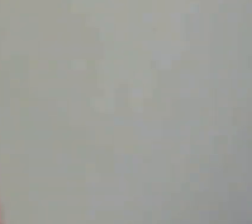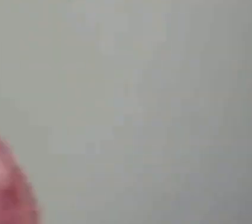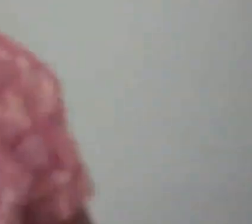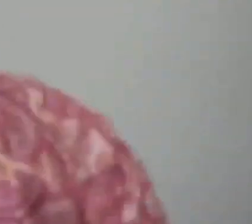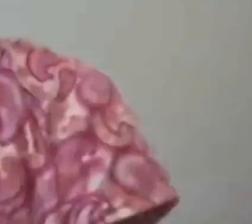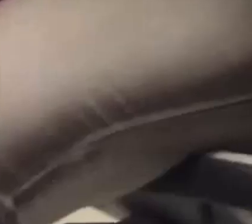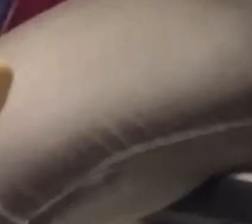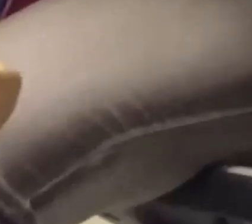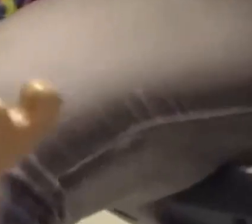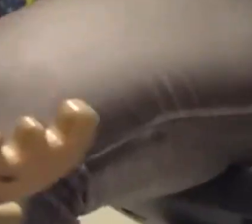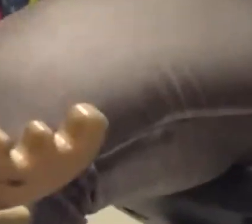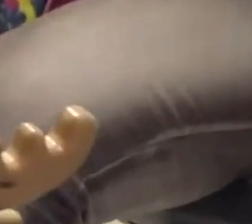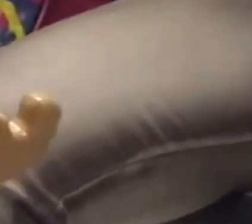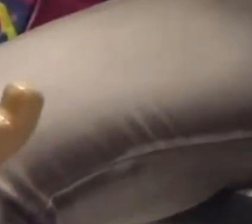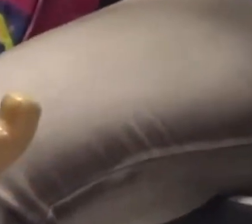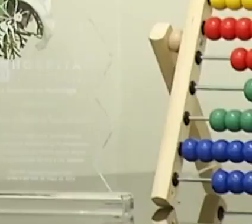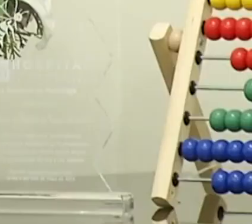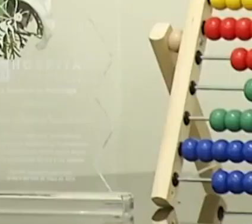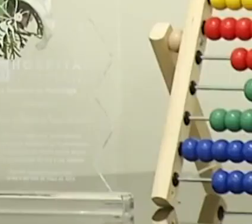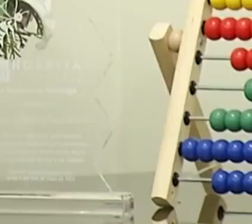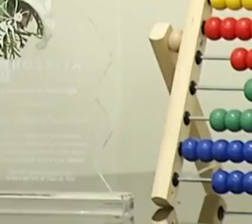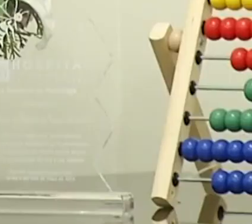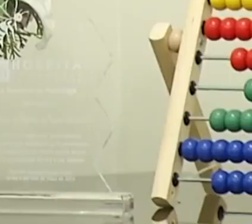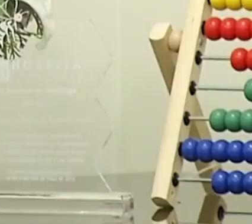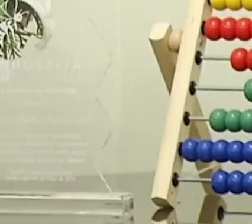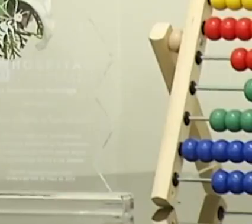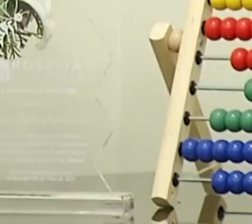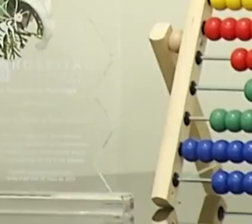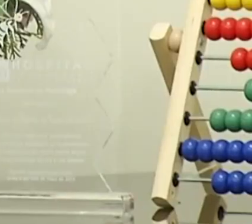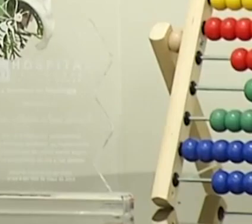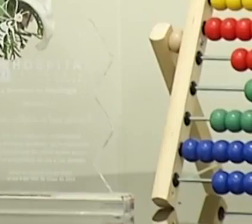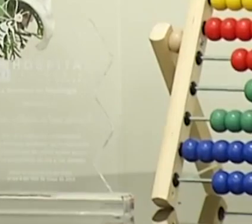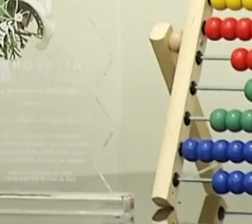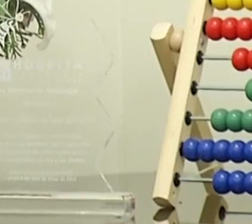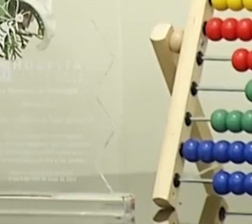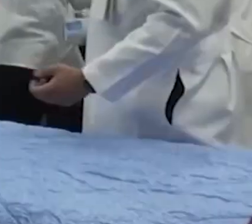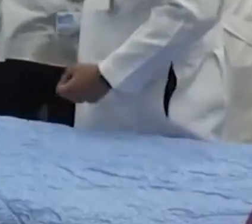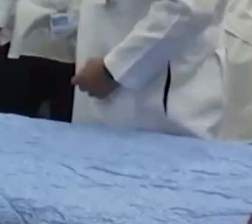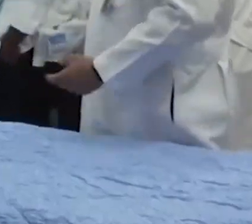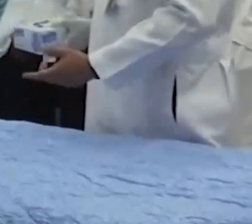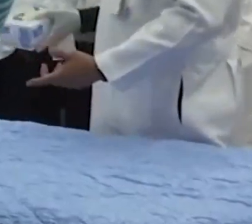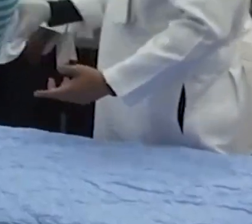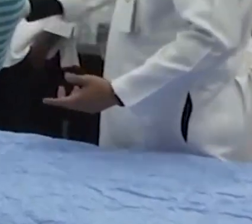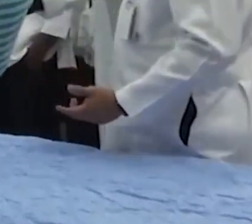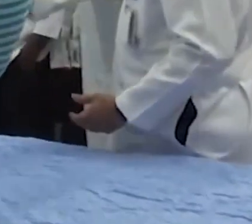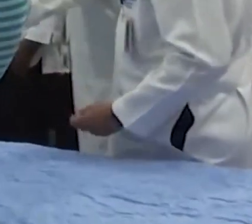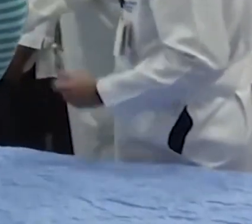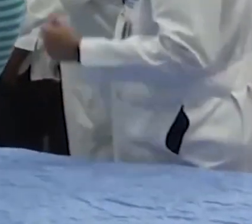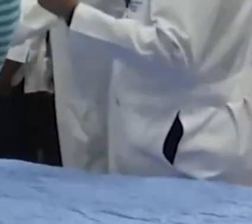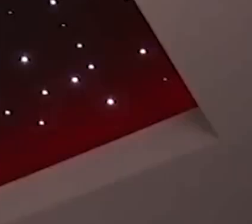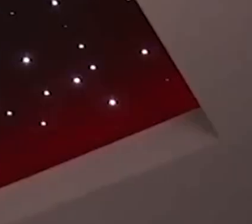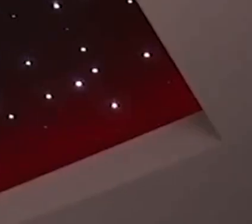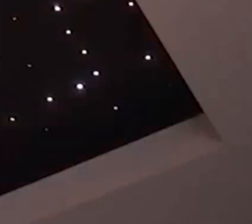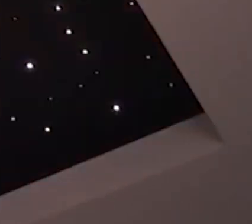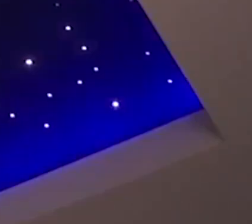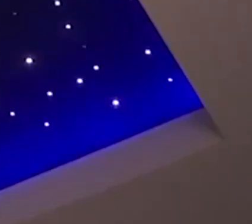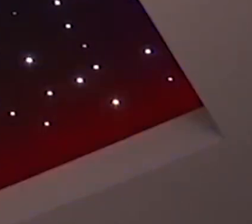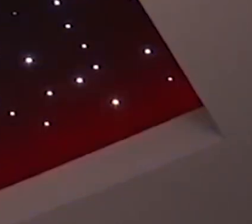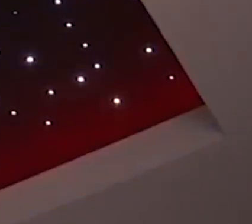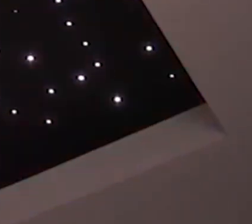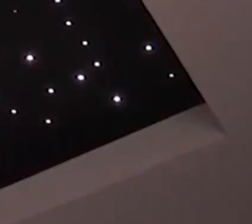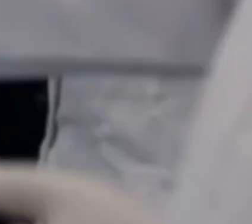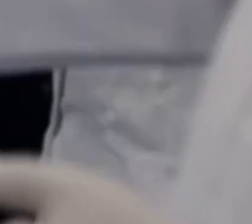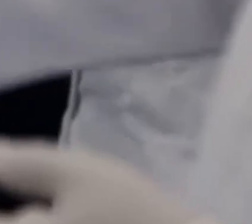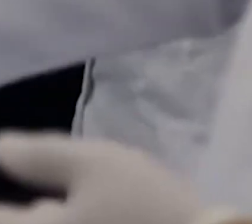Este es un hospital que cuenta con 4 niveles, con 166 camas, con 5 quirófanos, 4 en el tercer